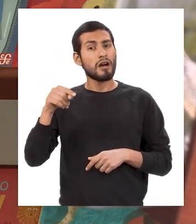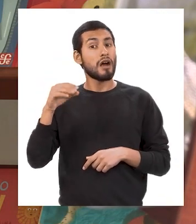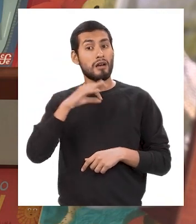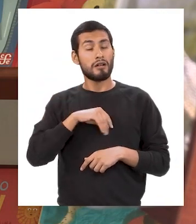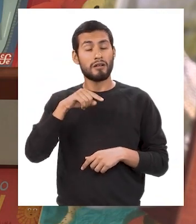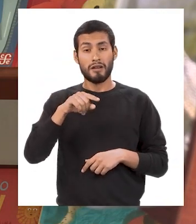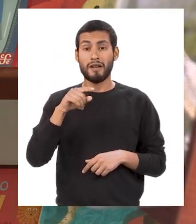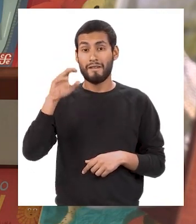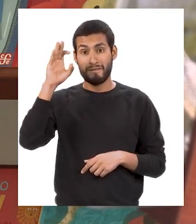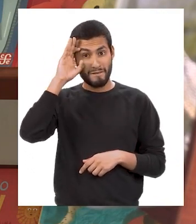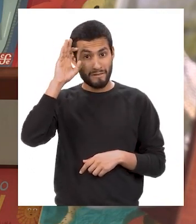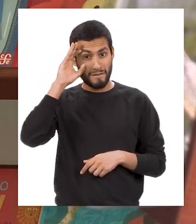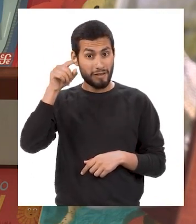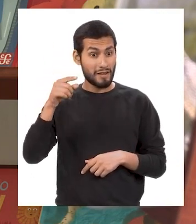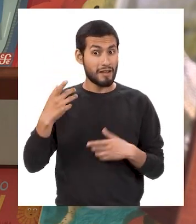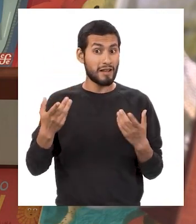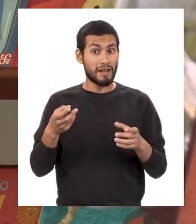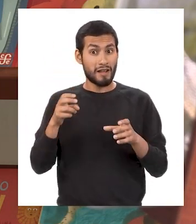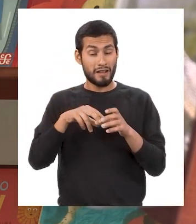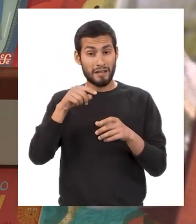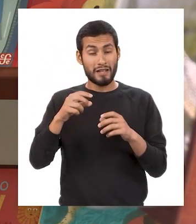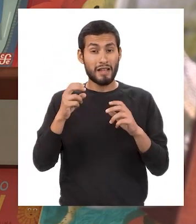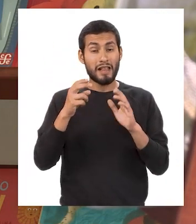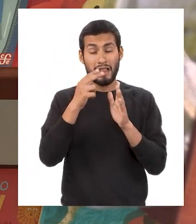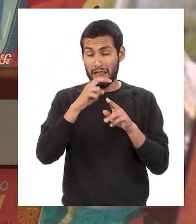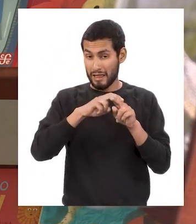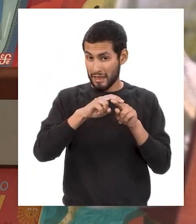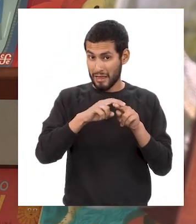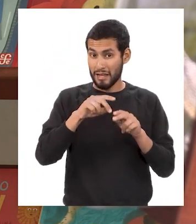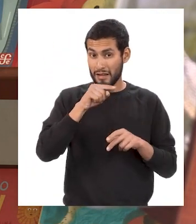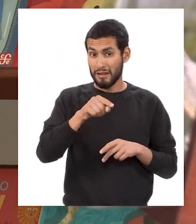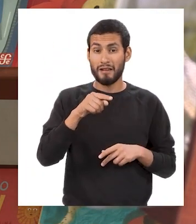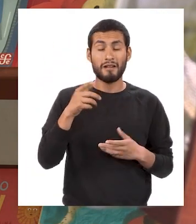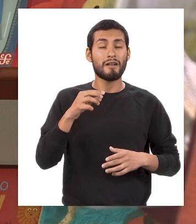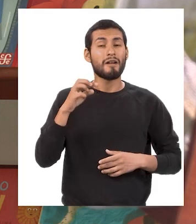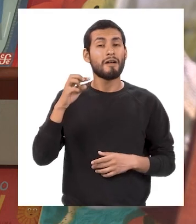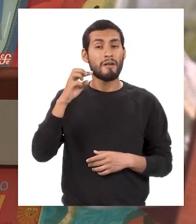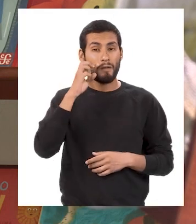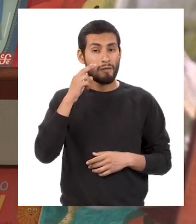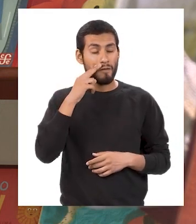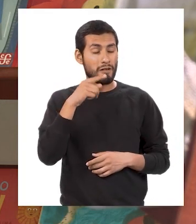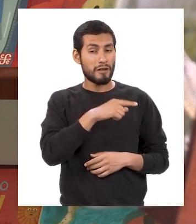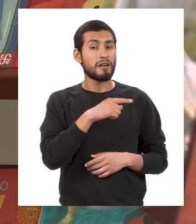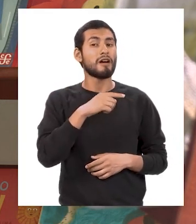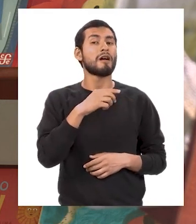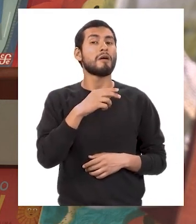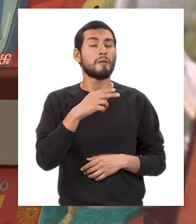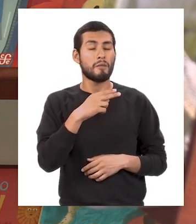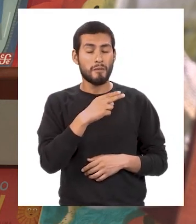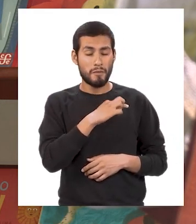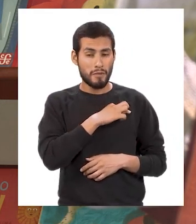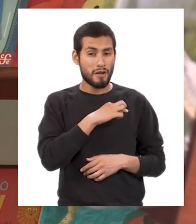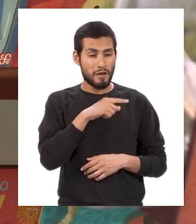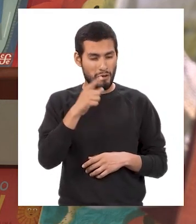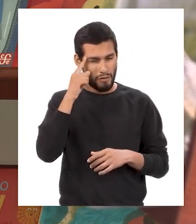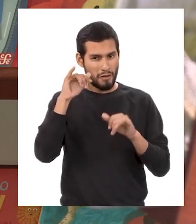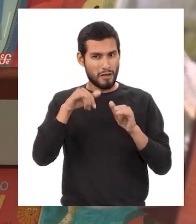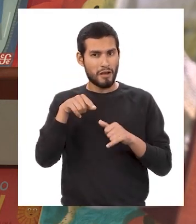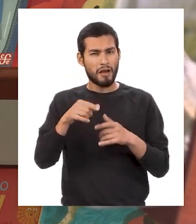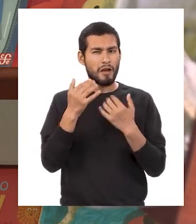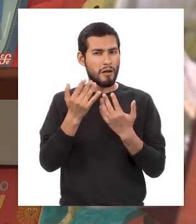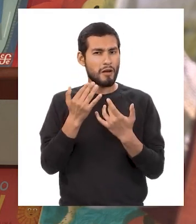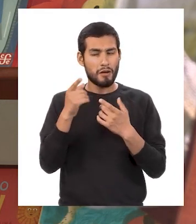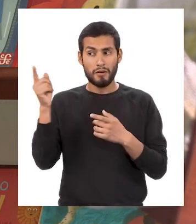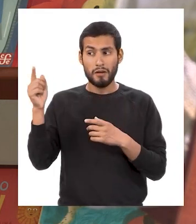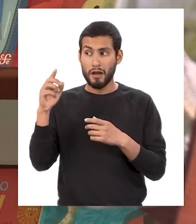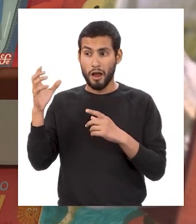Esto sería aprovechado por Fix, quien en lugar de embarcarse en el tren que llevaría a Fogg y a Passepartout hasta Calcuta, decidió quedarse